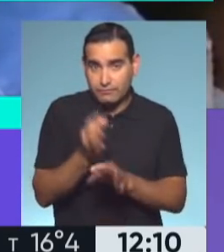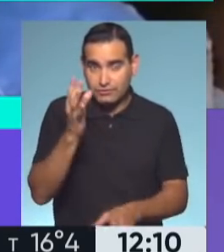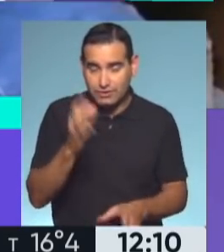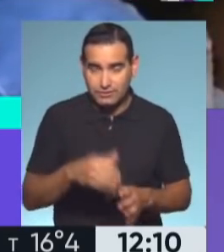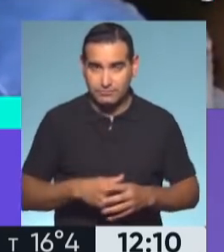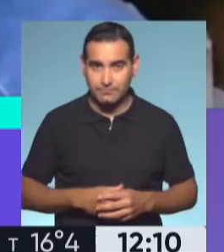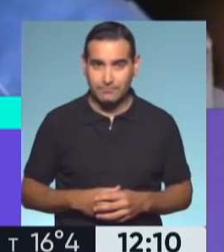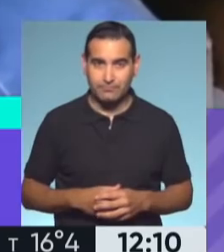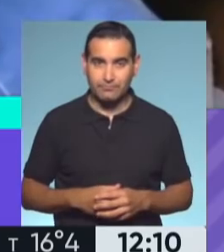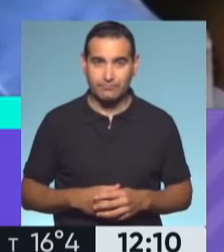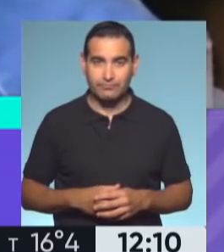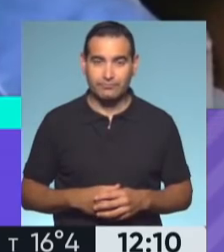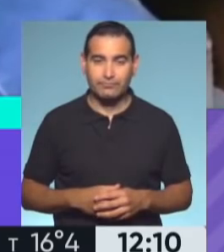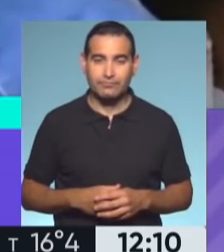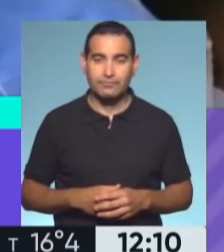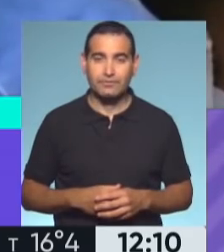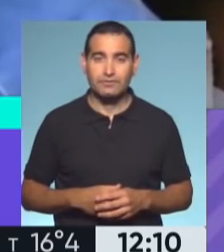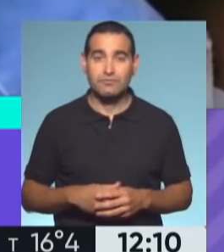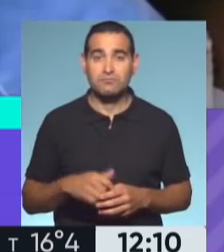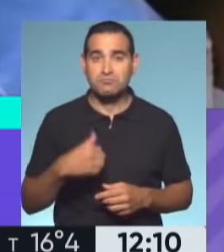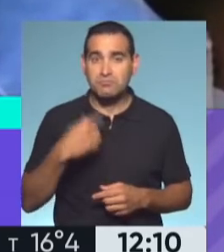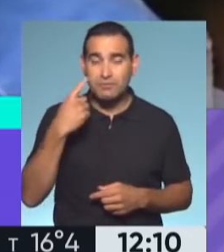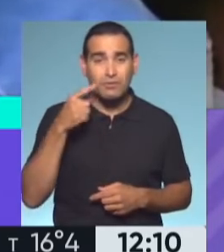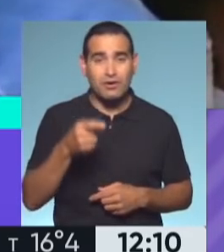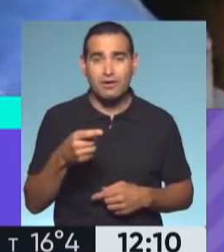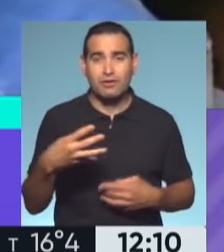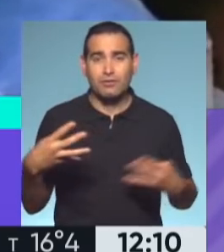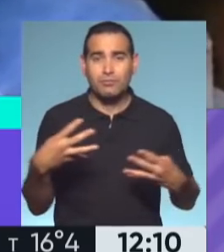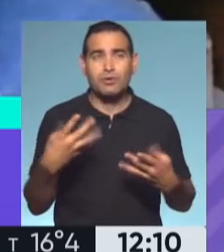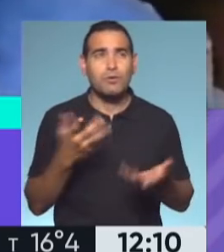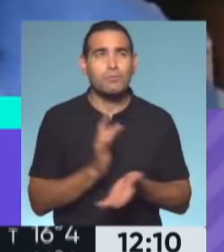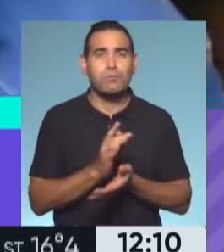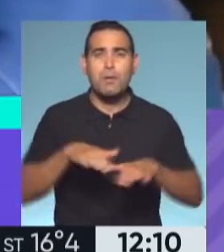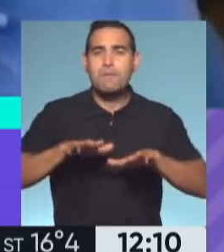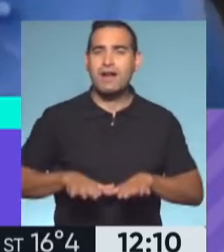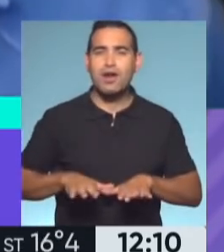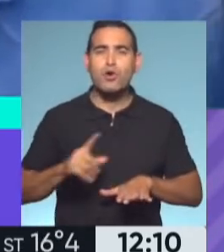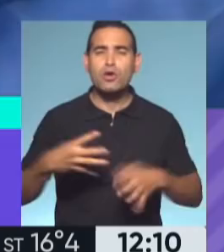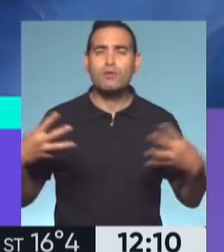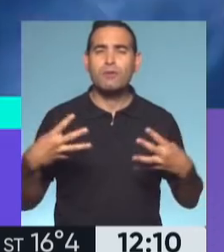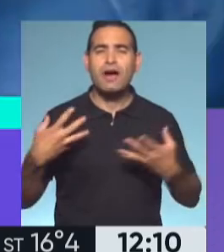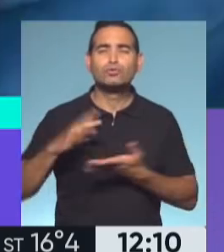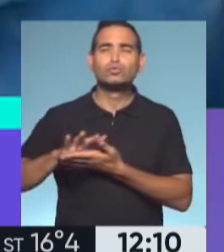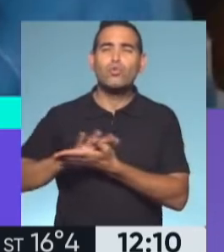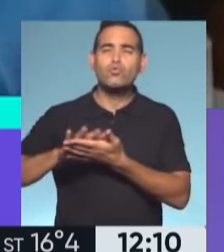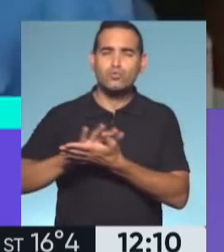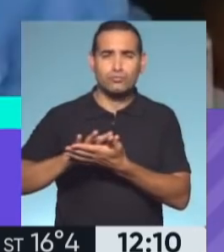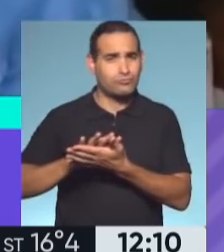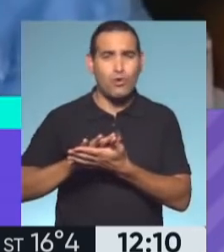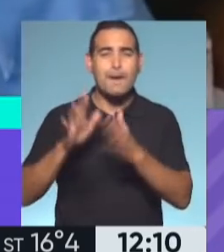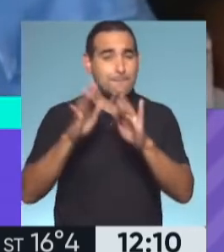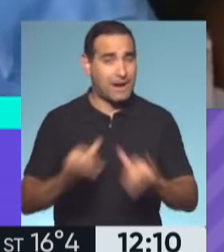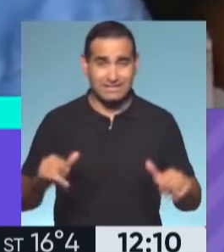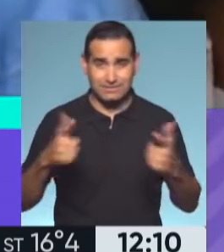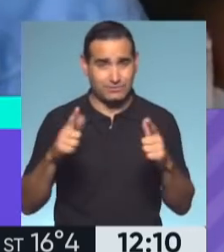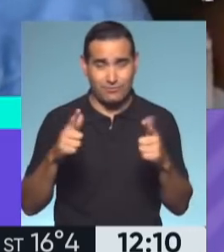tema? A ver, la primera explicación que tengo es que es un conflicto congelado, es un conflicto que todavía no tiene una solución. Es decir, no hay una paz. Es Sí.